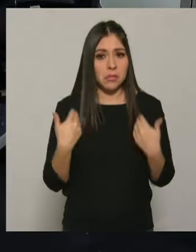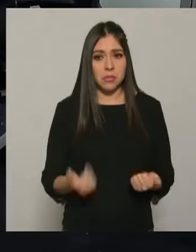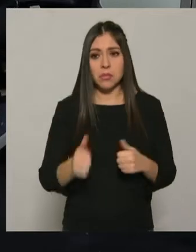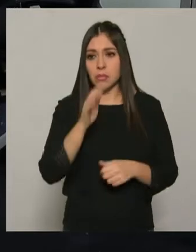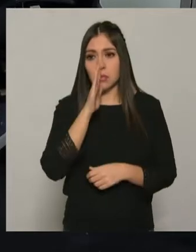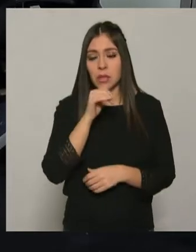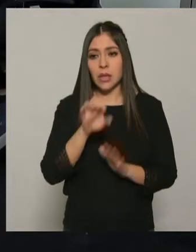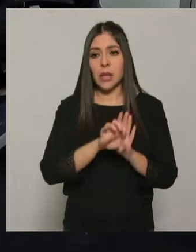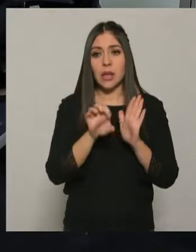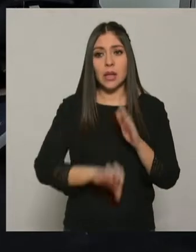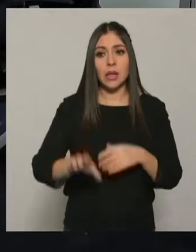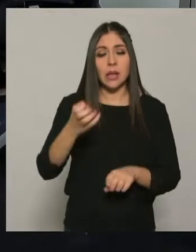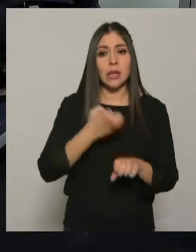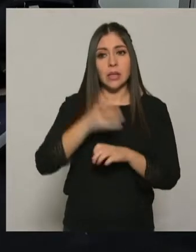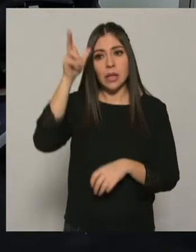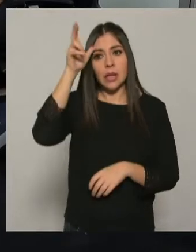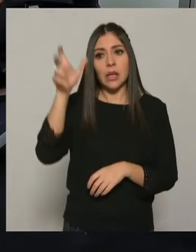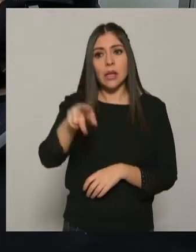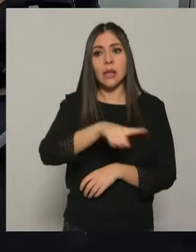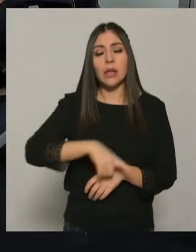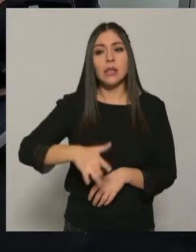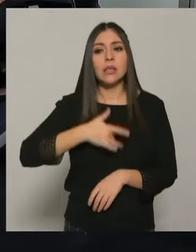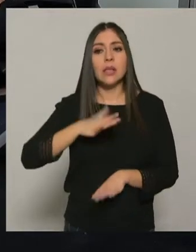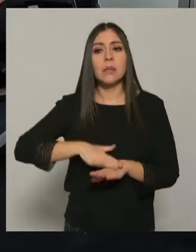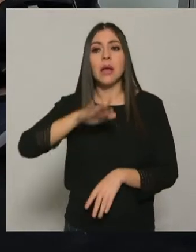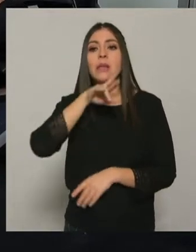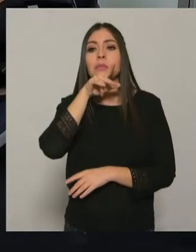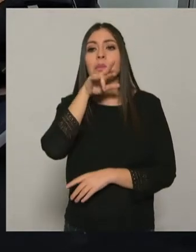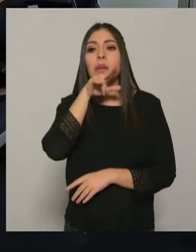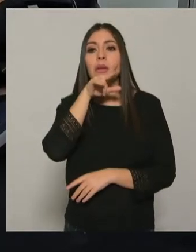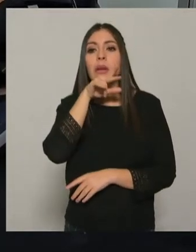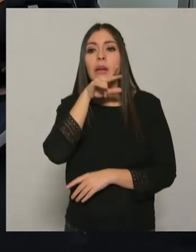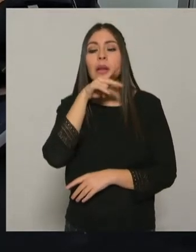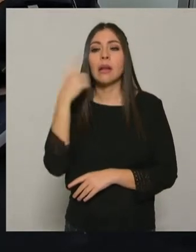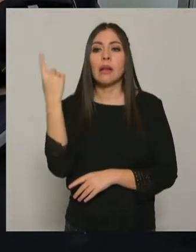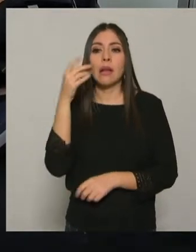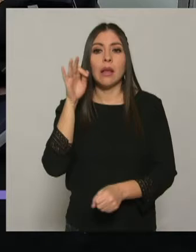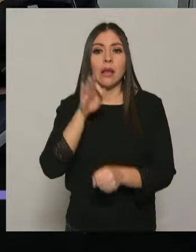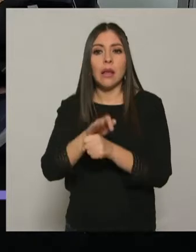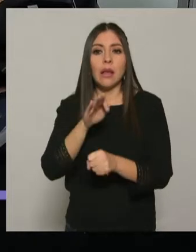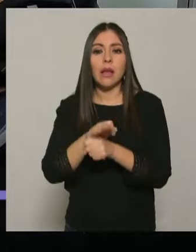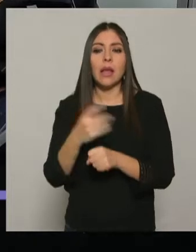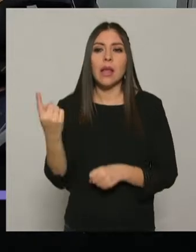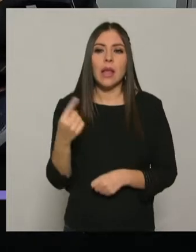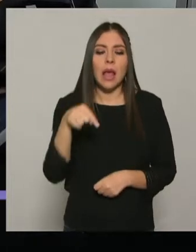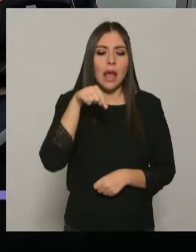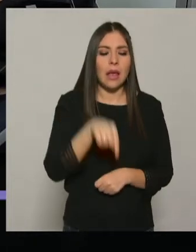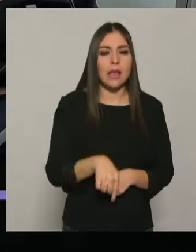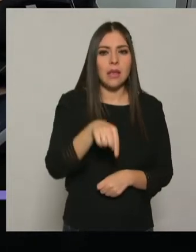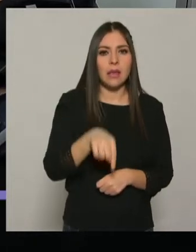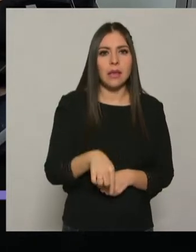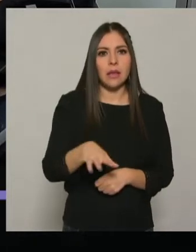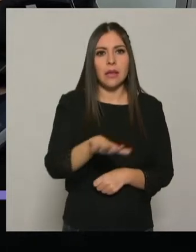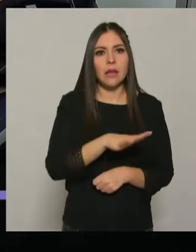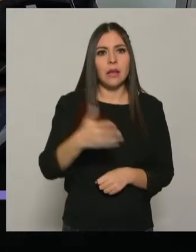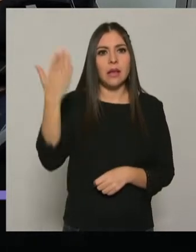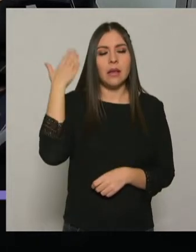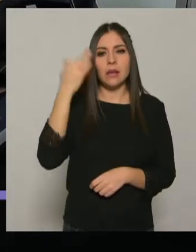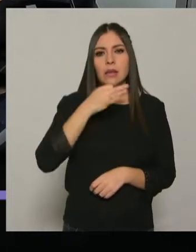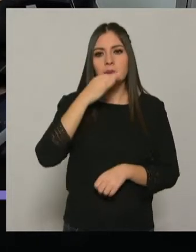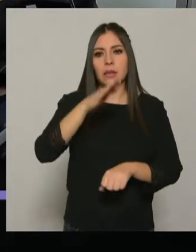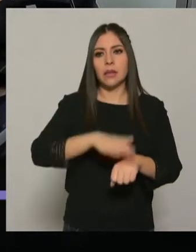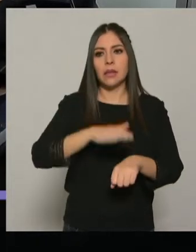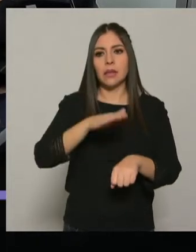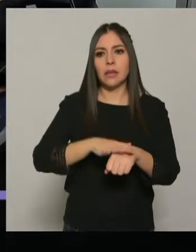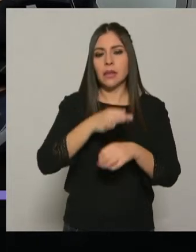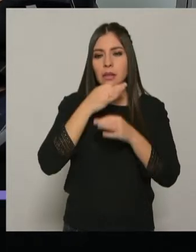estado de Hidalgo hay más preocupación a favor de que aquí, que tenemos esta manifestación que anunciaron precisamente la extrema derecha, anunciaron